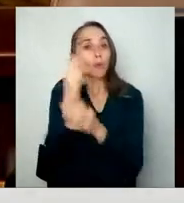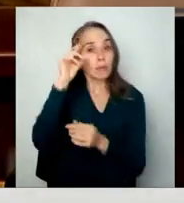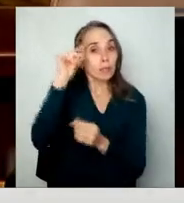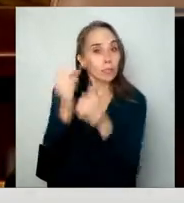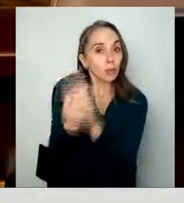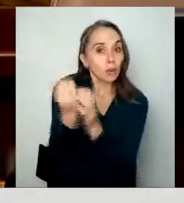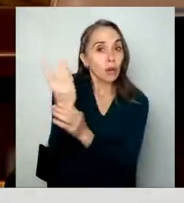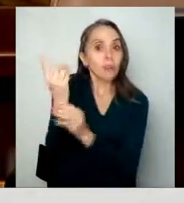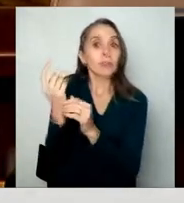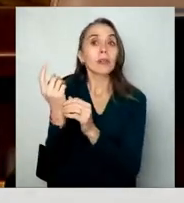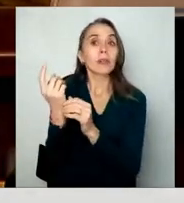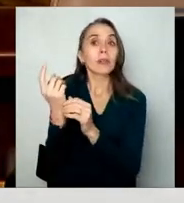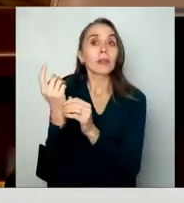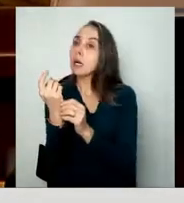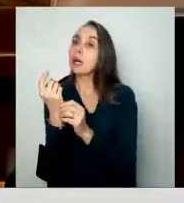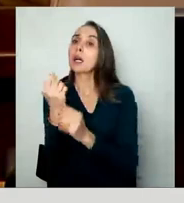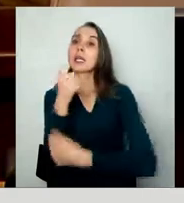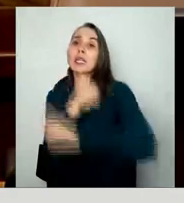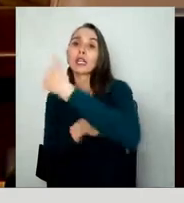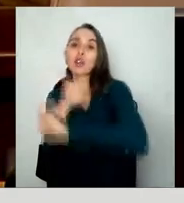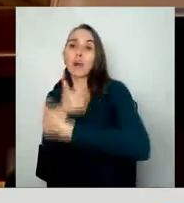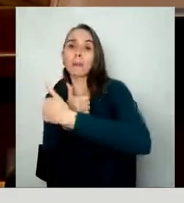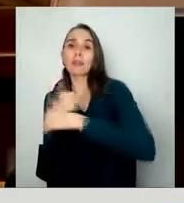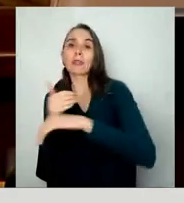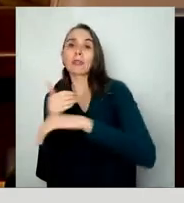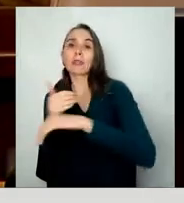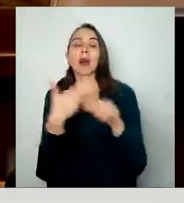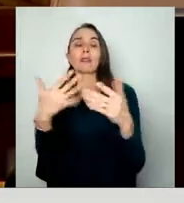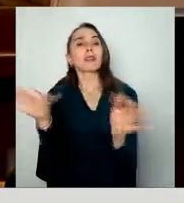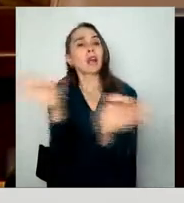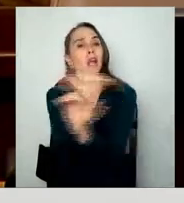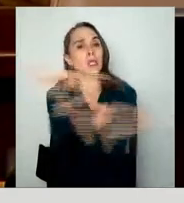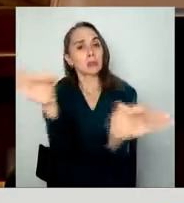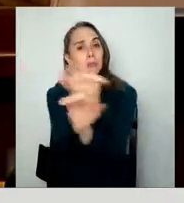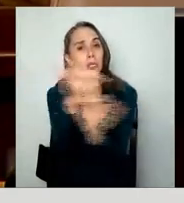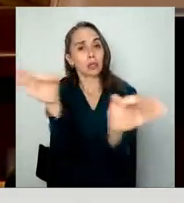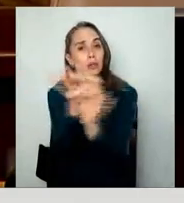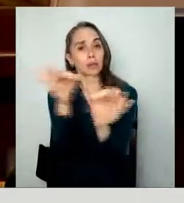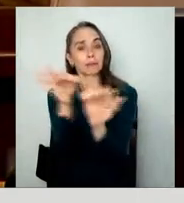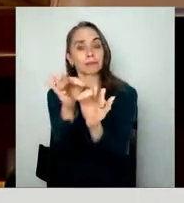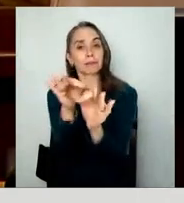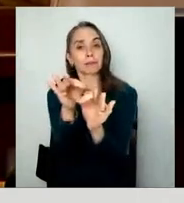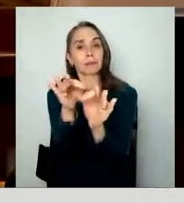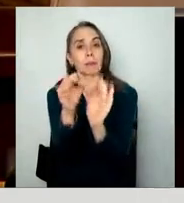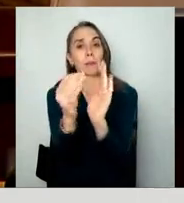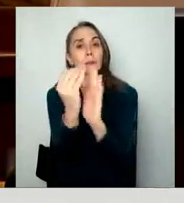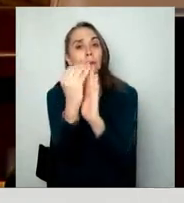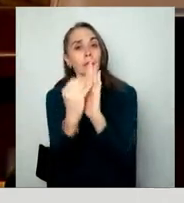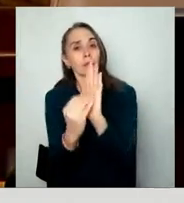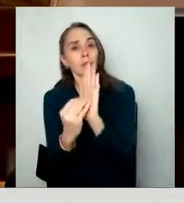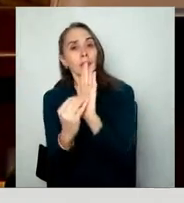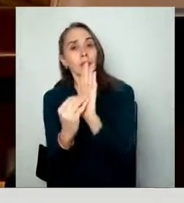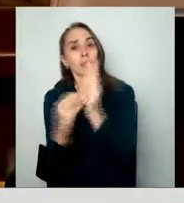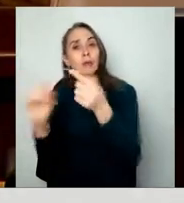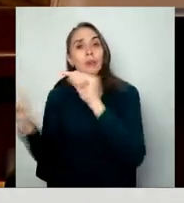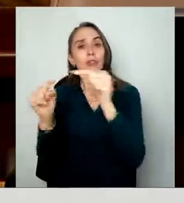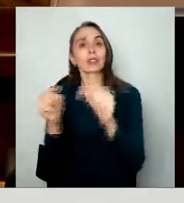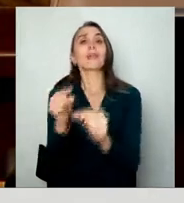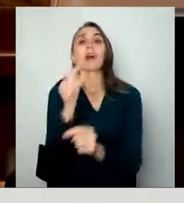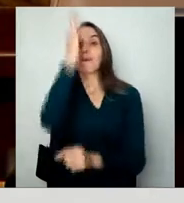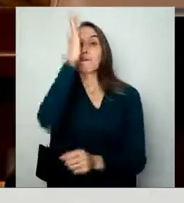los diálogos competitivo previamente explicado Por otra parte Cabe señalar que las principales discrepancias que se dieron en el ámbito de la propiedad administrativa